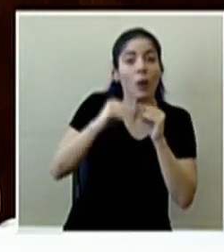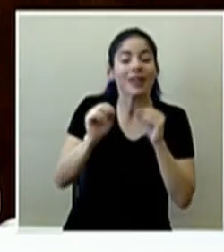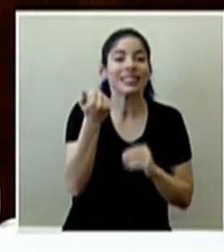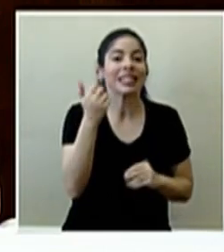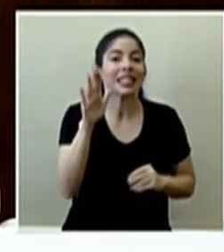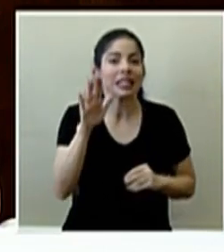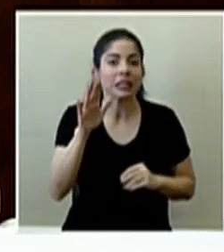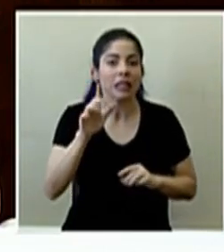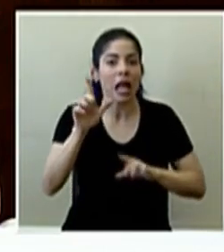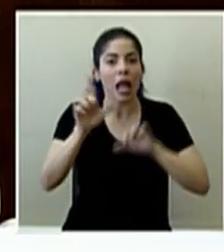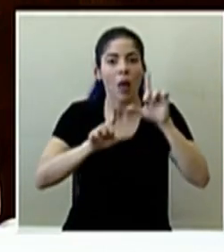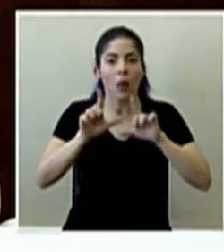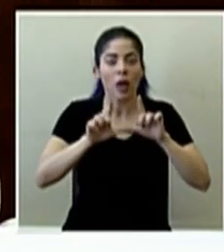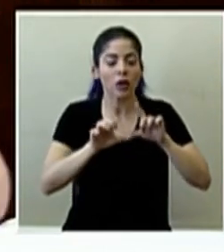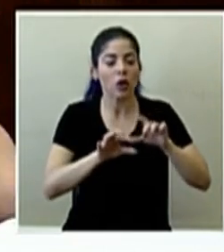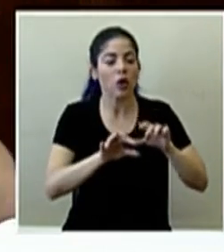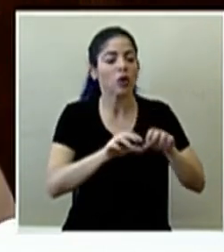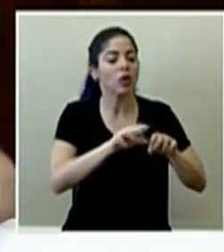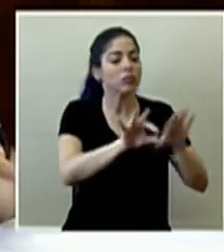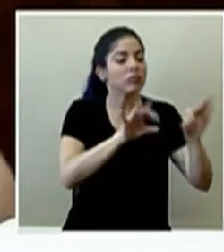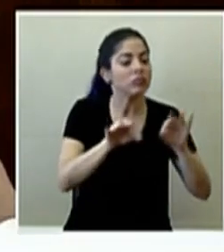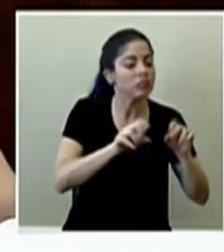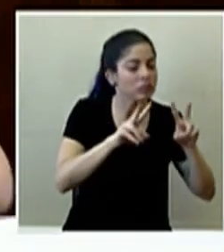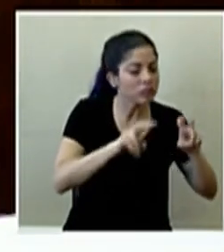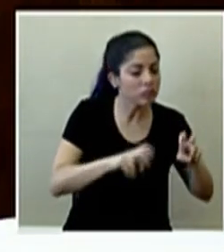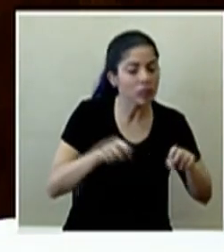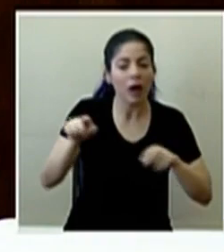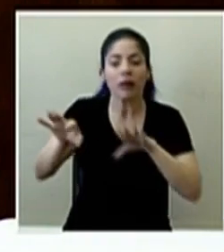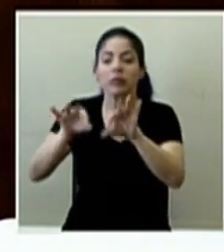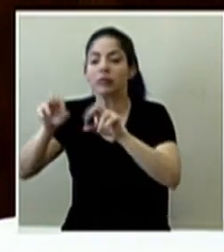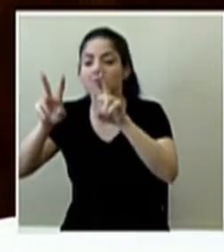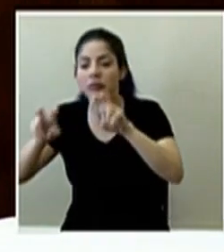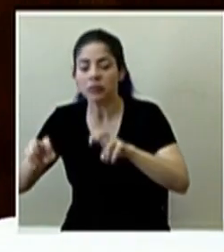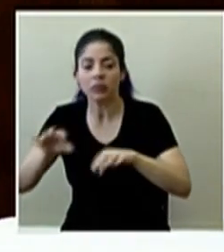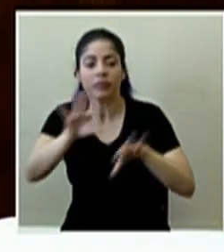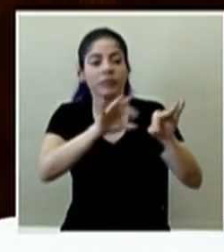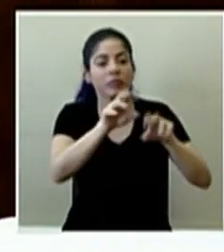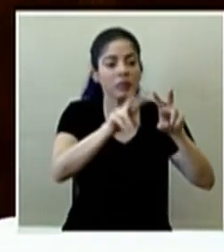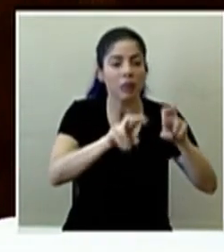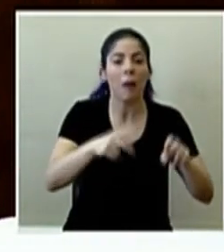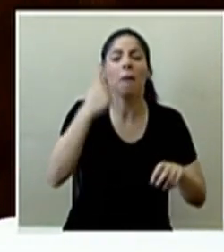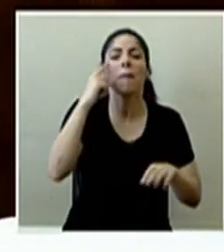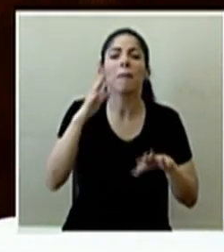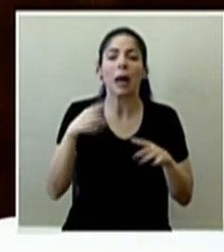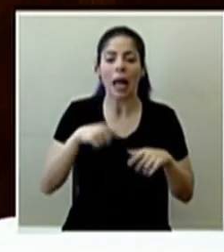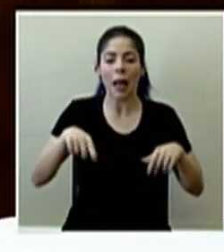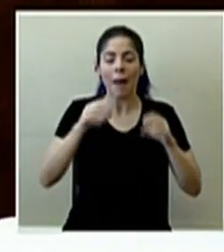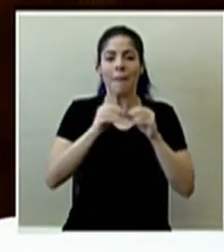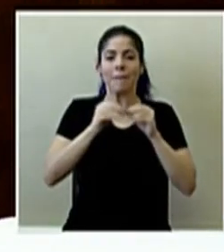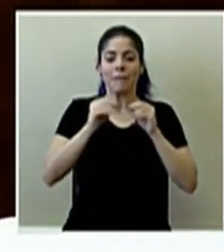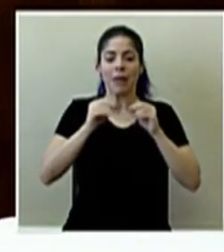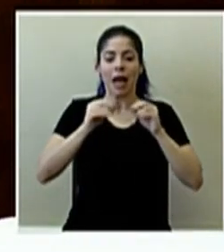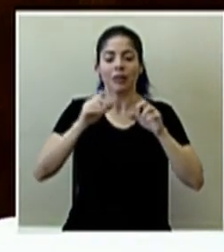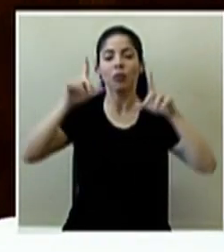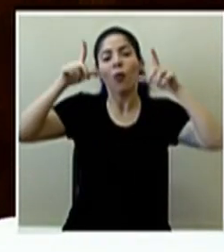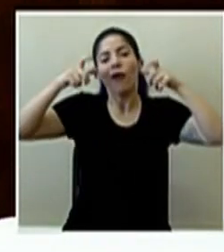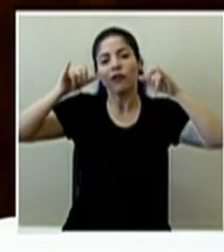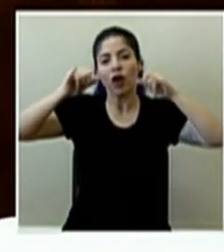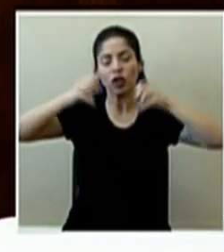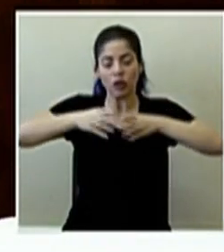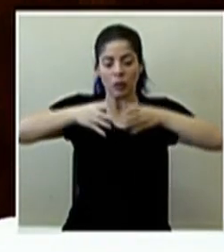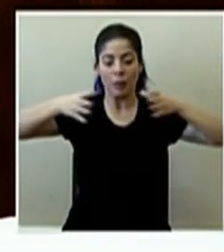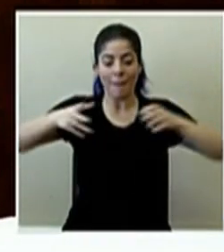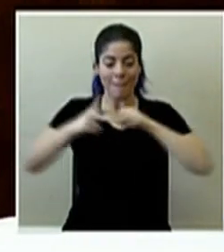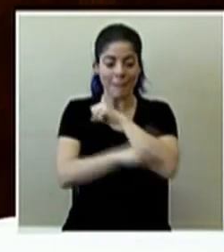pruebas para saber verdaderamente pues tener una radiografía un poco más, o una foto un poco más grande